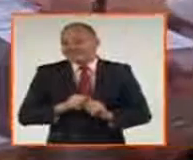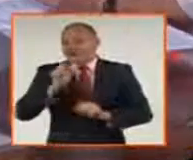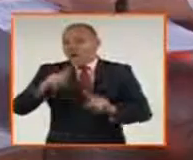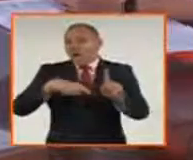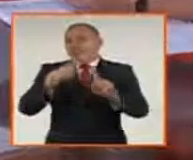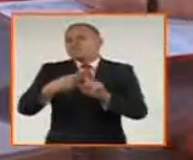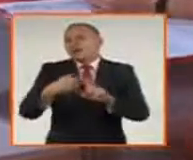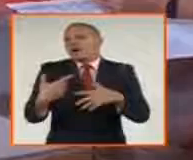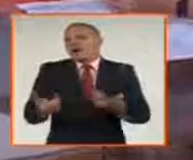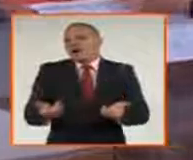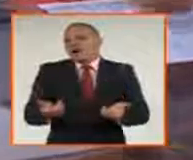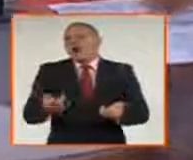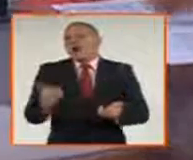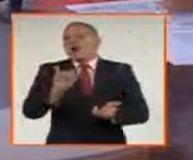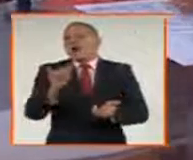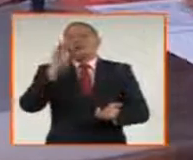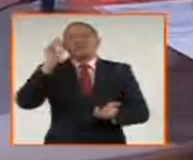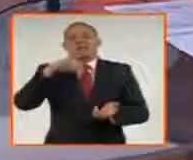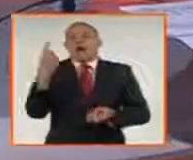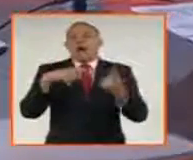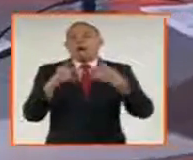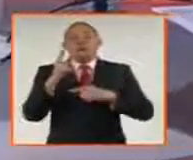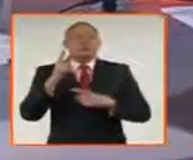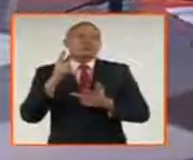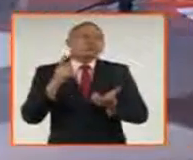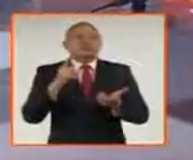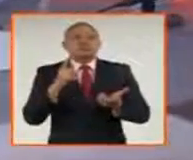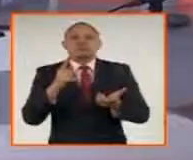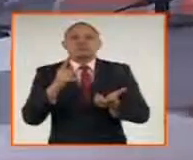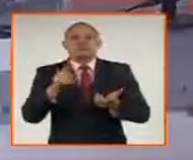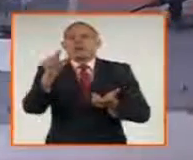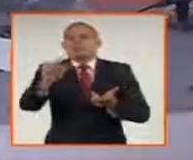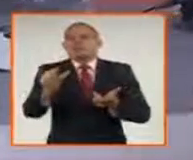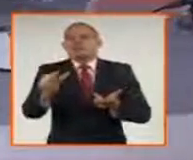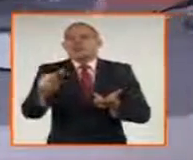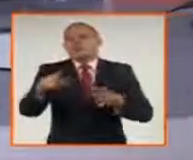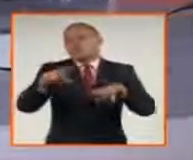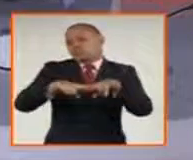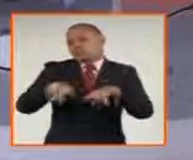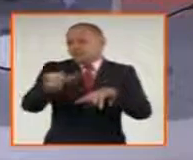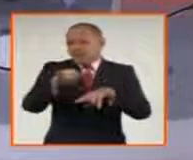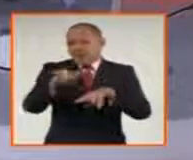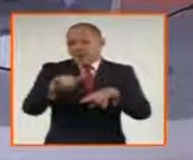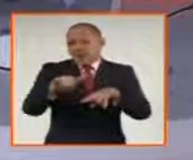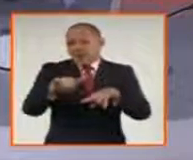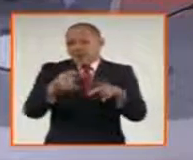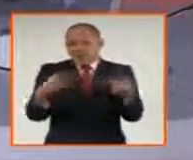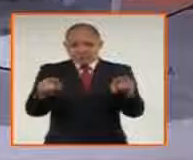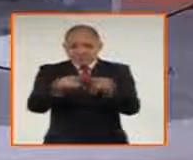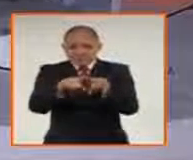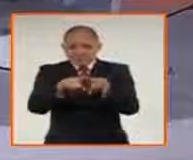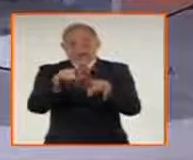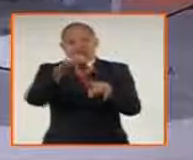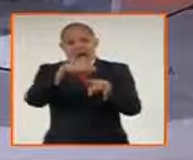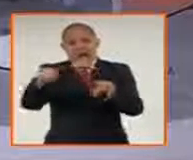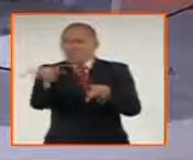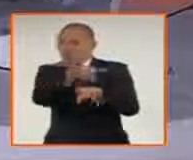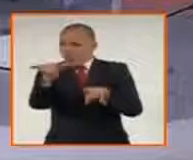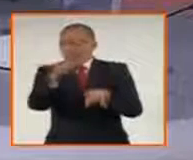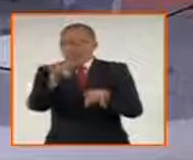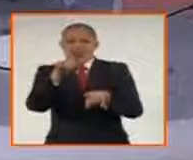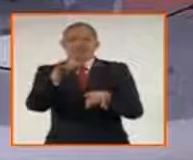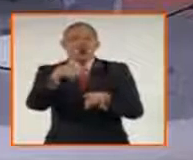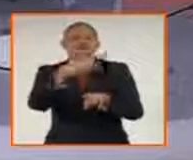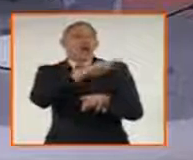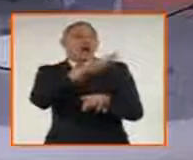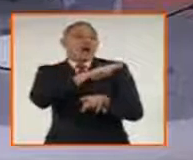de la unión de hecho afectiva. O sea, tendríamos el primero de los presupuestos de la obligación alimentaria, estaría ese vínculo jurídico,